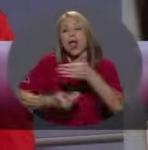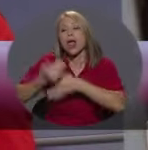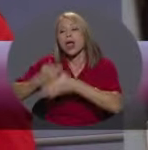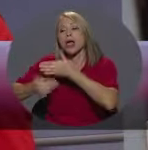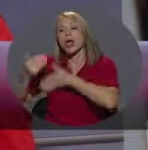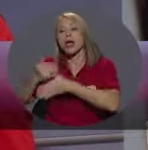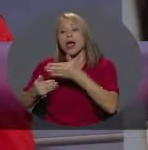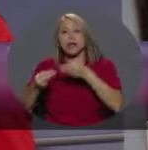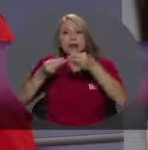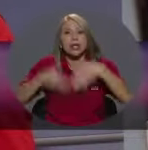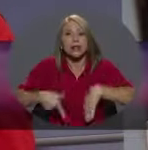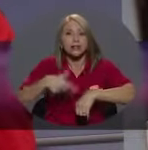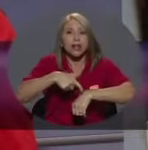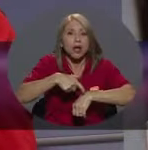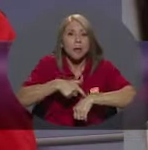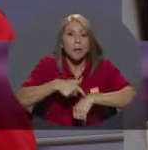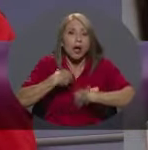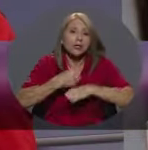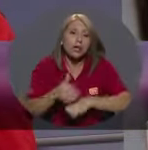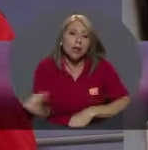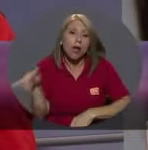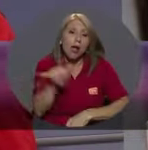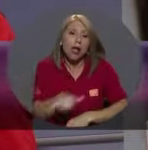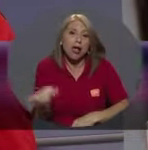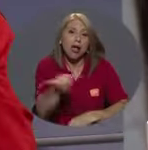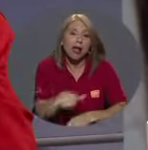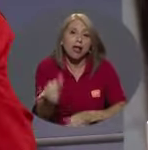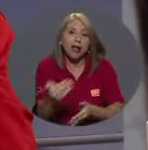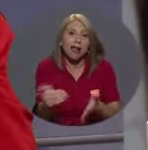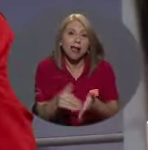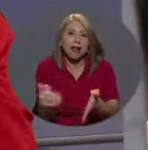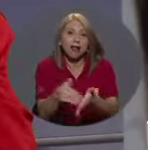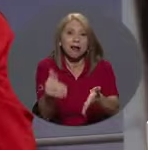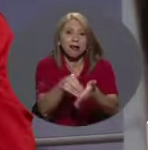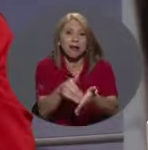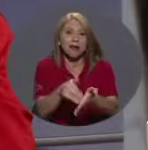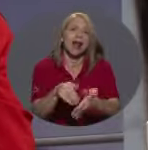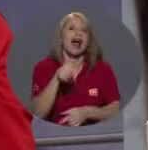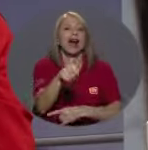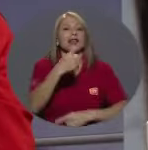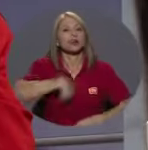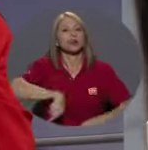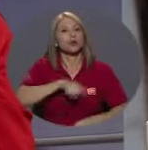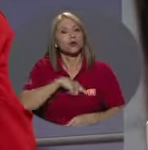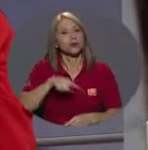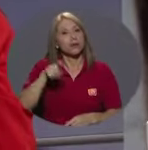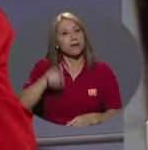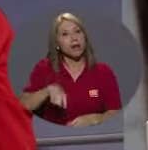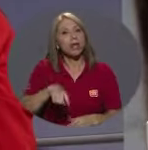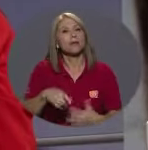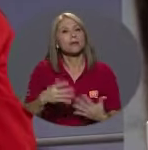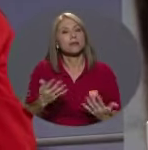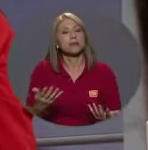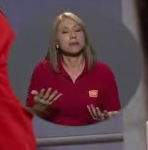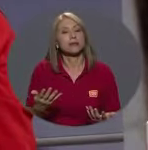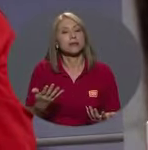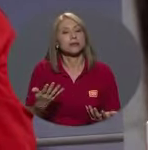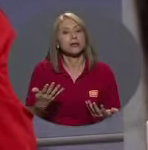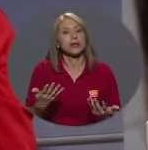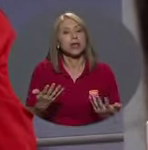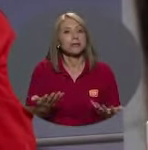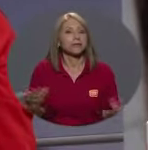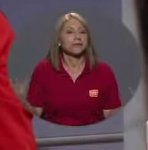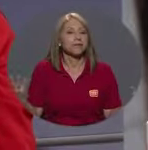tiempo precisamente haciendo esto. Entonces es ahí también donde nosotros estamos llamados